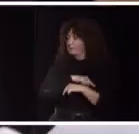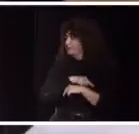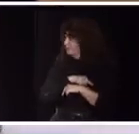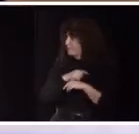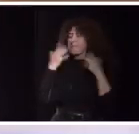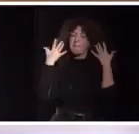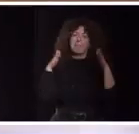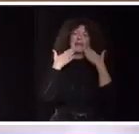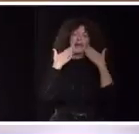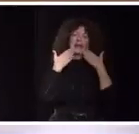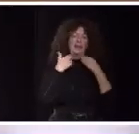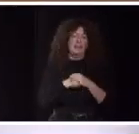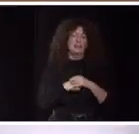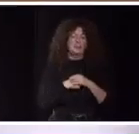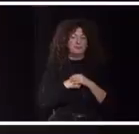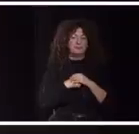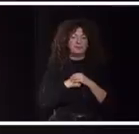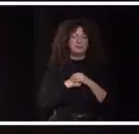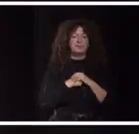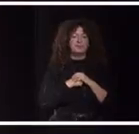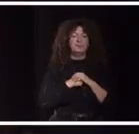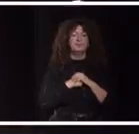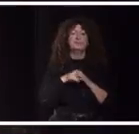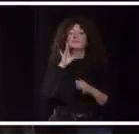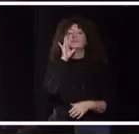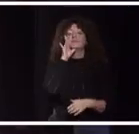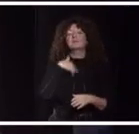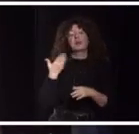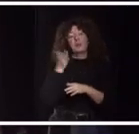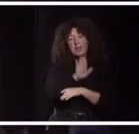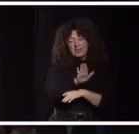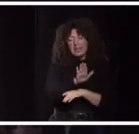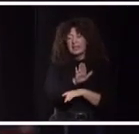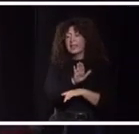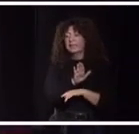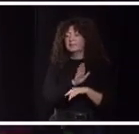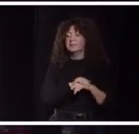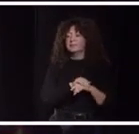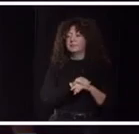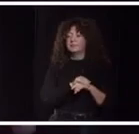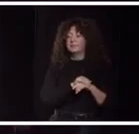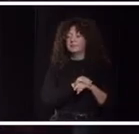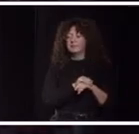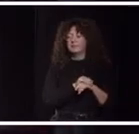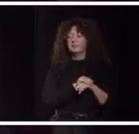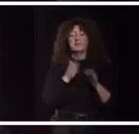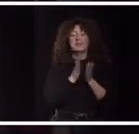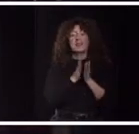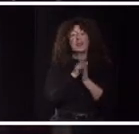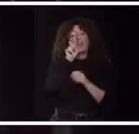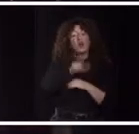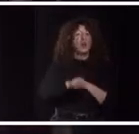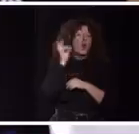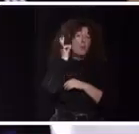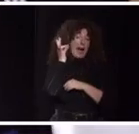y gracias. Y voy a presentar a mi compañera